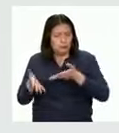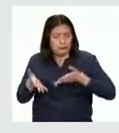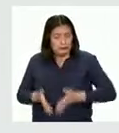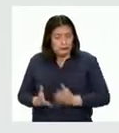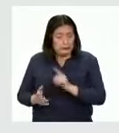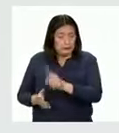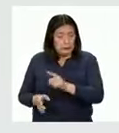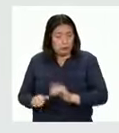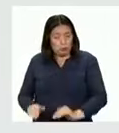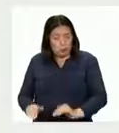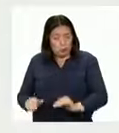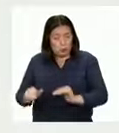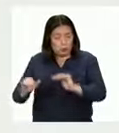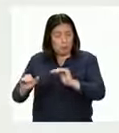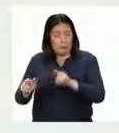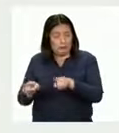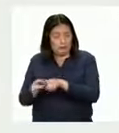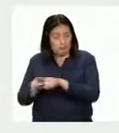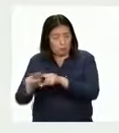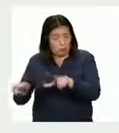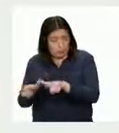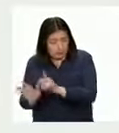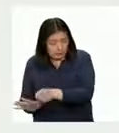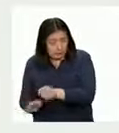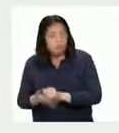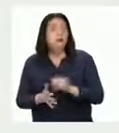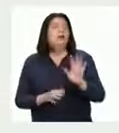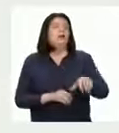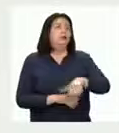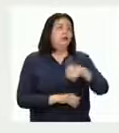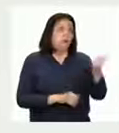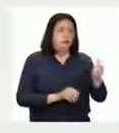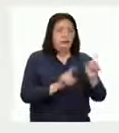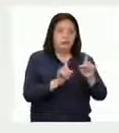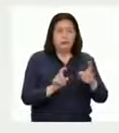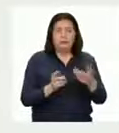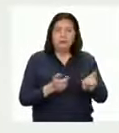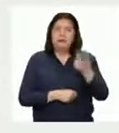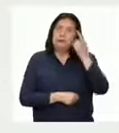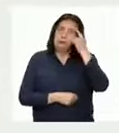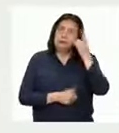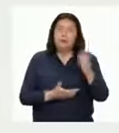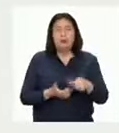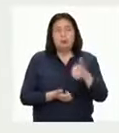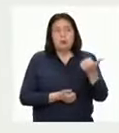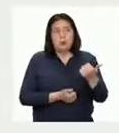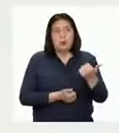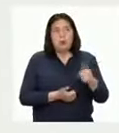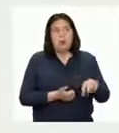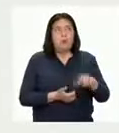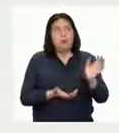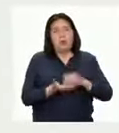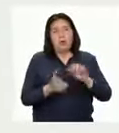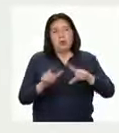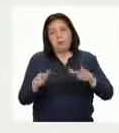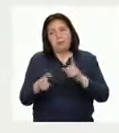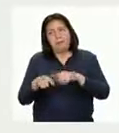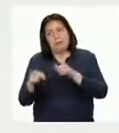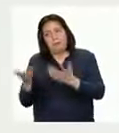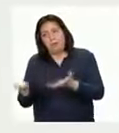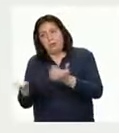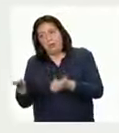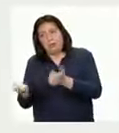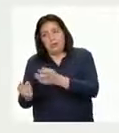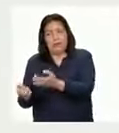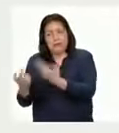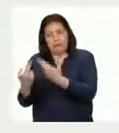y te criaste ahí? Claro. Y las siguientes preguntas podríamos considerarlas para uno o más lugares, dependiendo de cuál